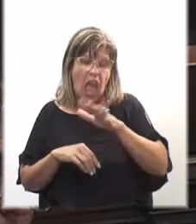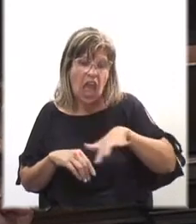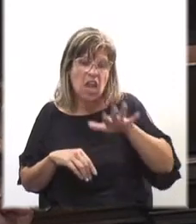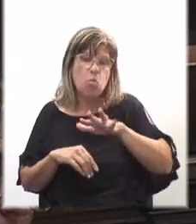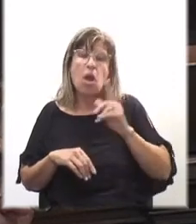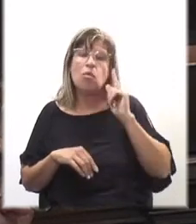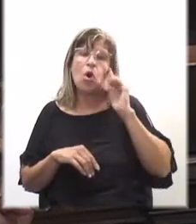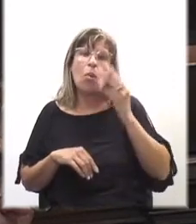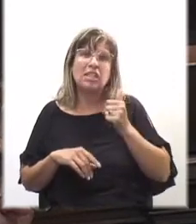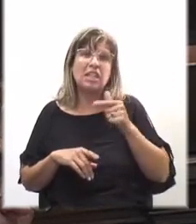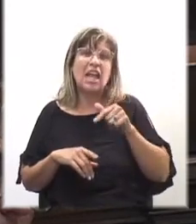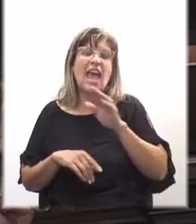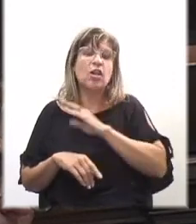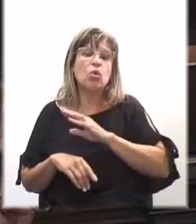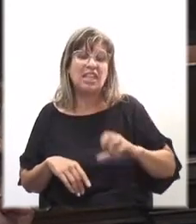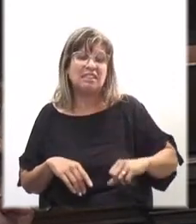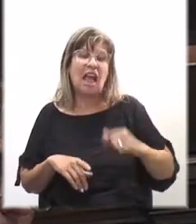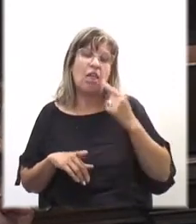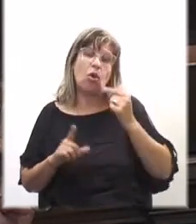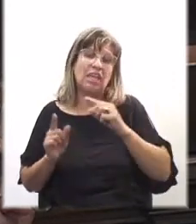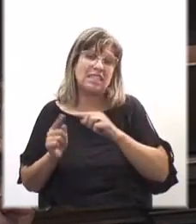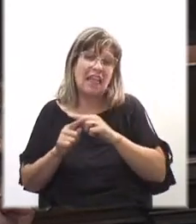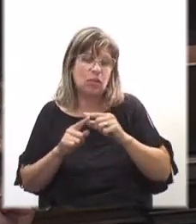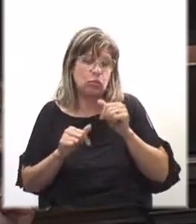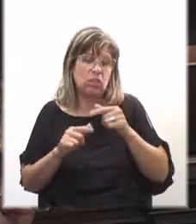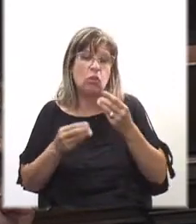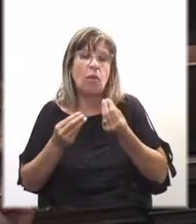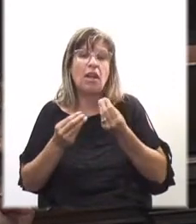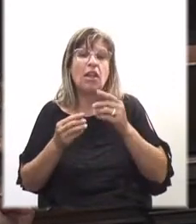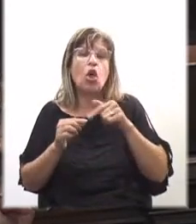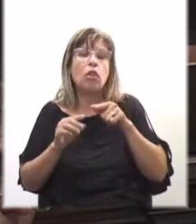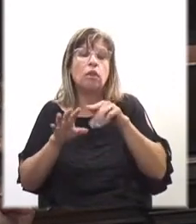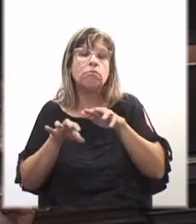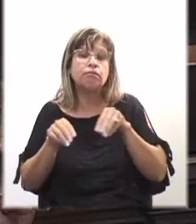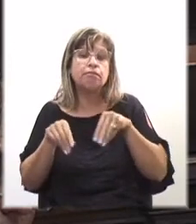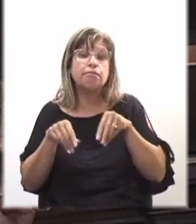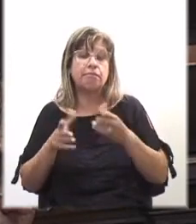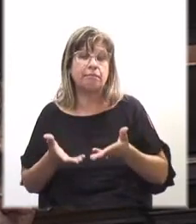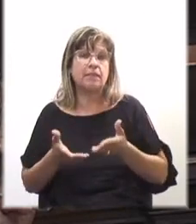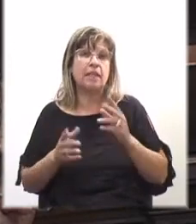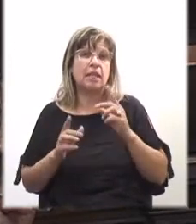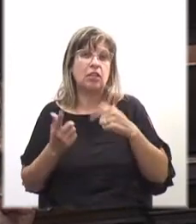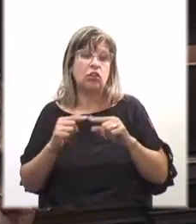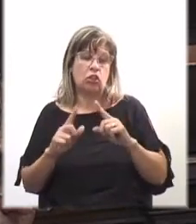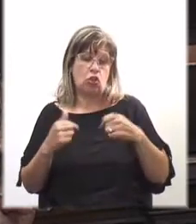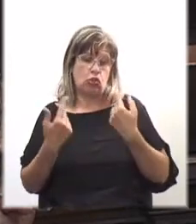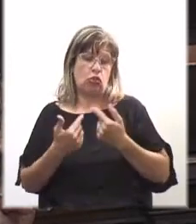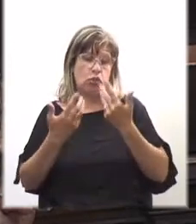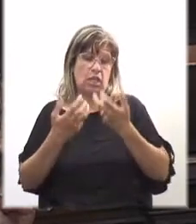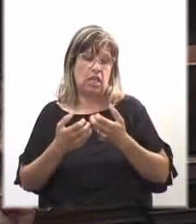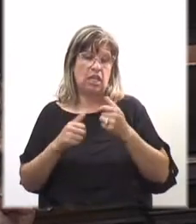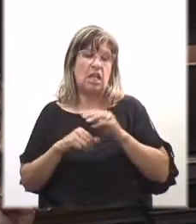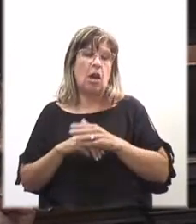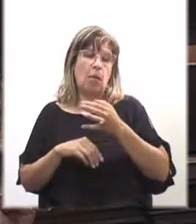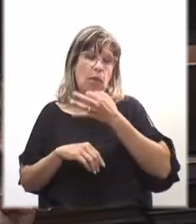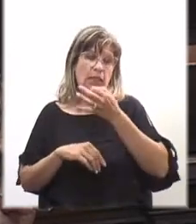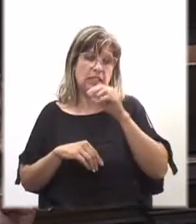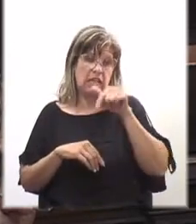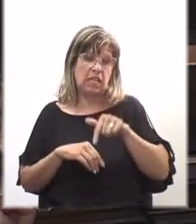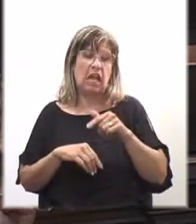palestino en un Estado palestino que está discutido su dimensión. Entonces, nosotros queríamos no dejar pasar este